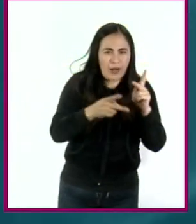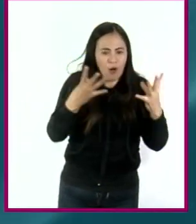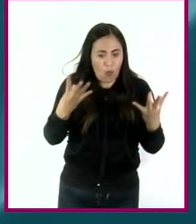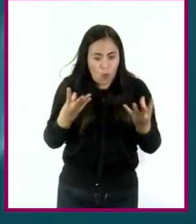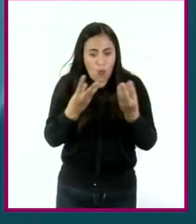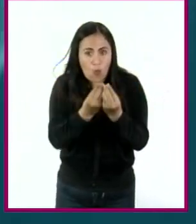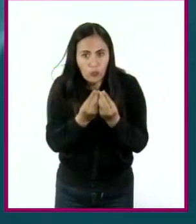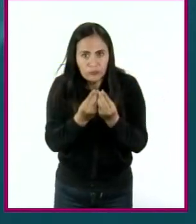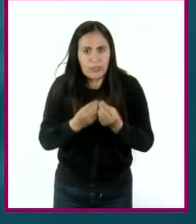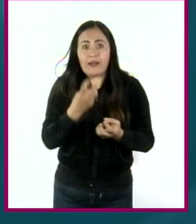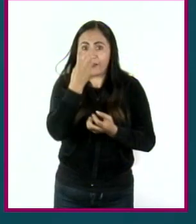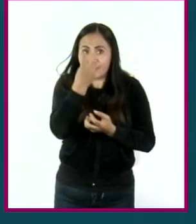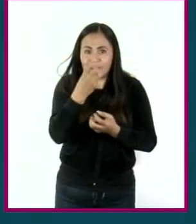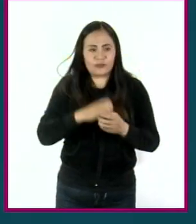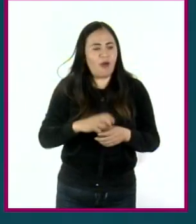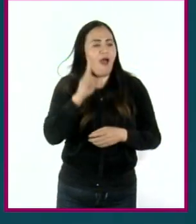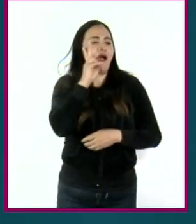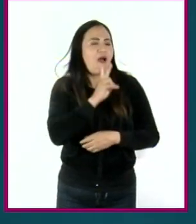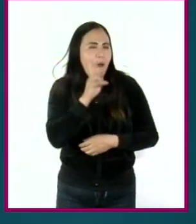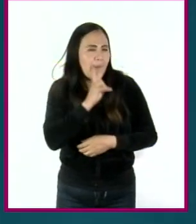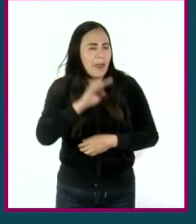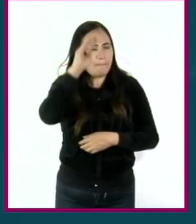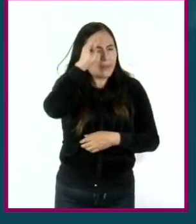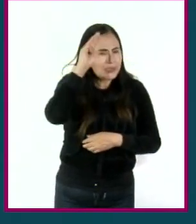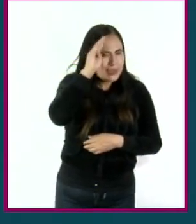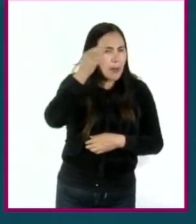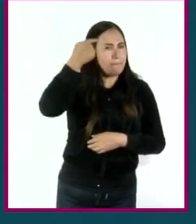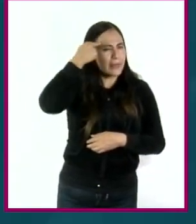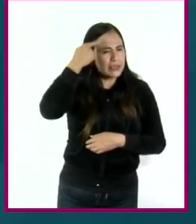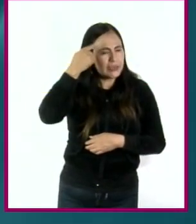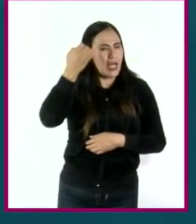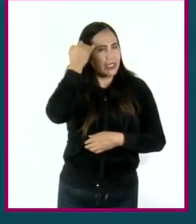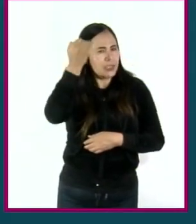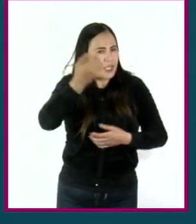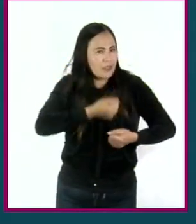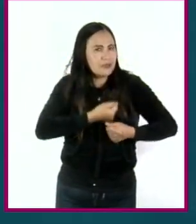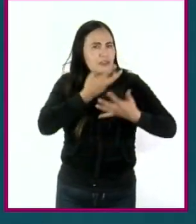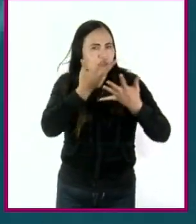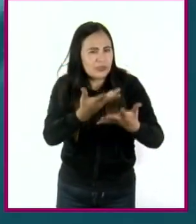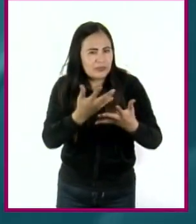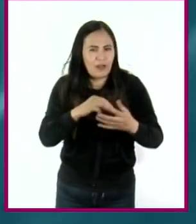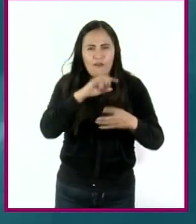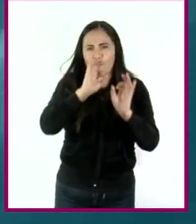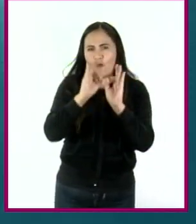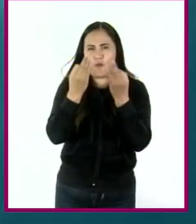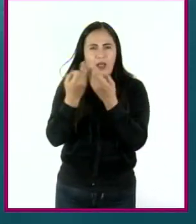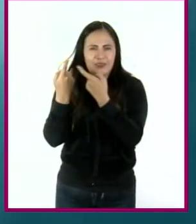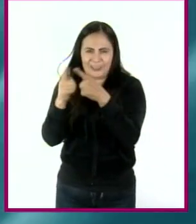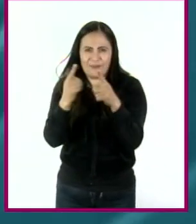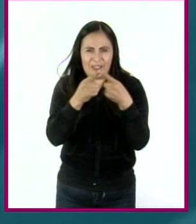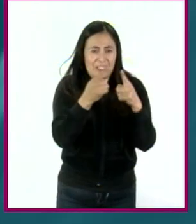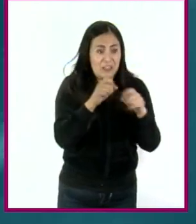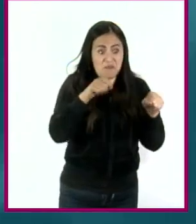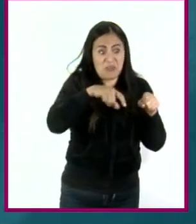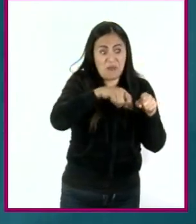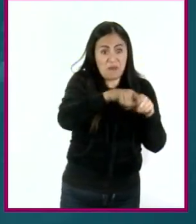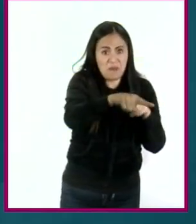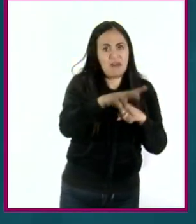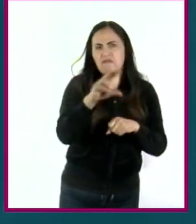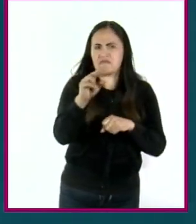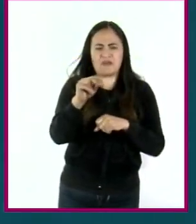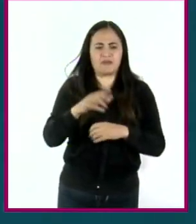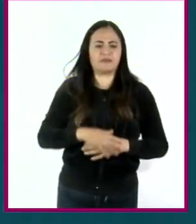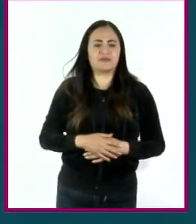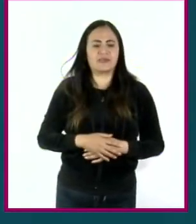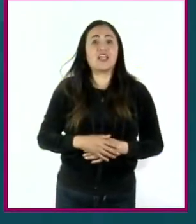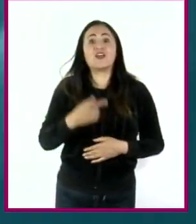junta, lo que nos permite explorar, pensar y expresar ideas de diferentes códigos, y no solo como los escuchas. No veo